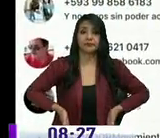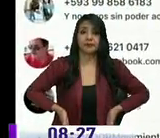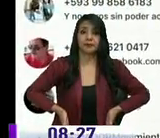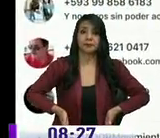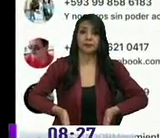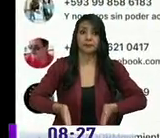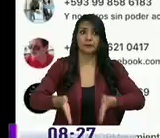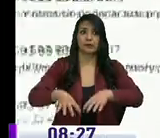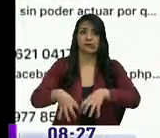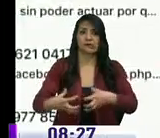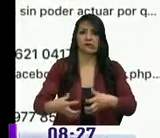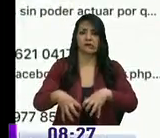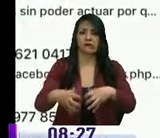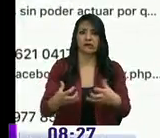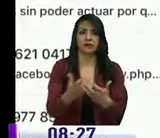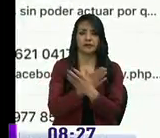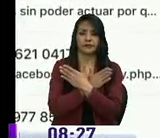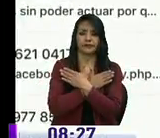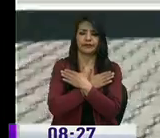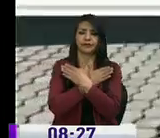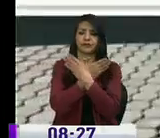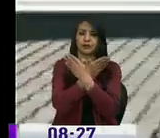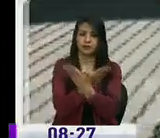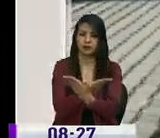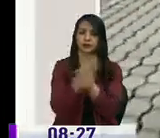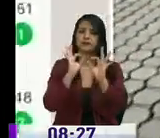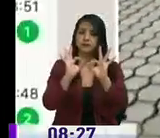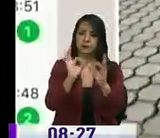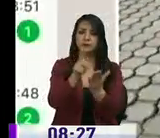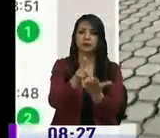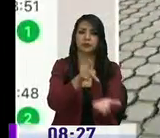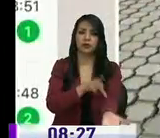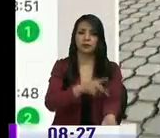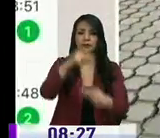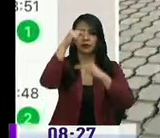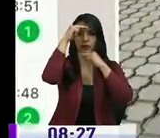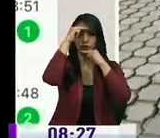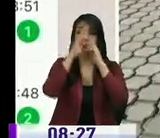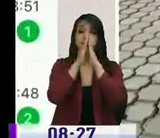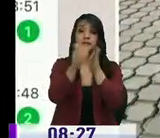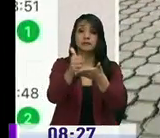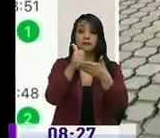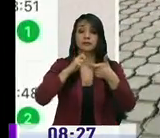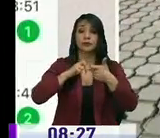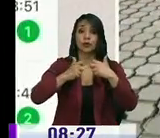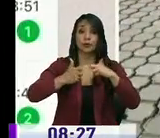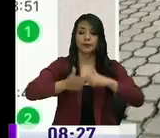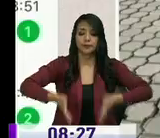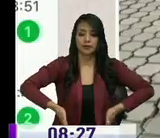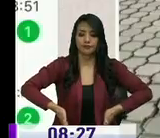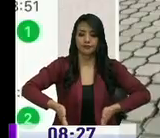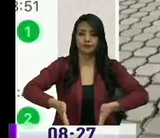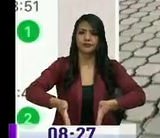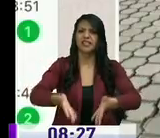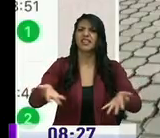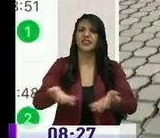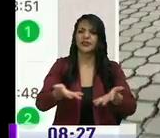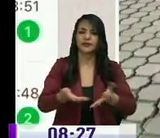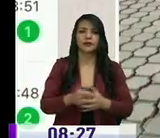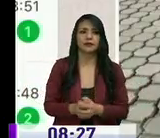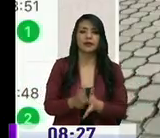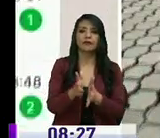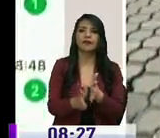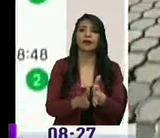Por favor, felicitándoles por el excelente programa, quiero pedirles su ayuda con un problema en las vías de la Ferribera Alta. Hace varios